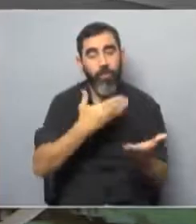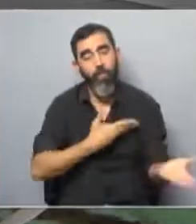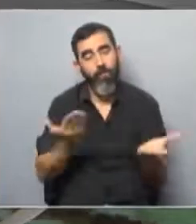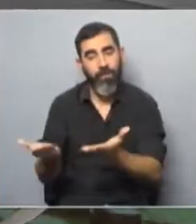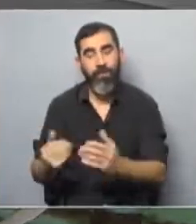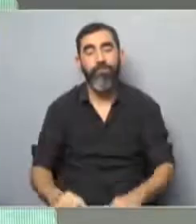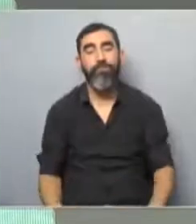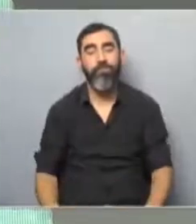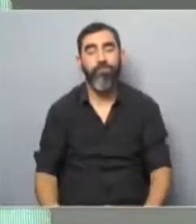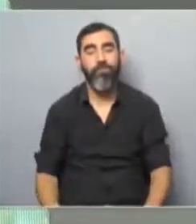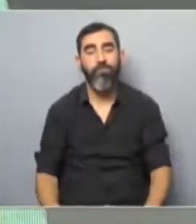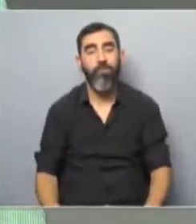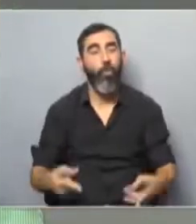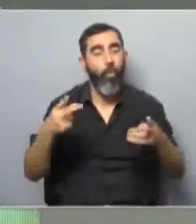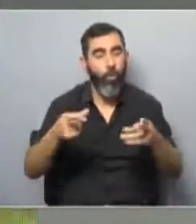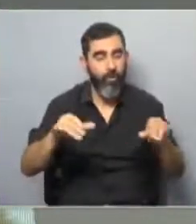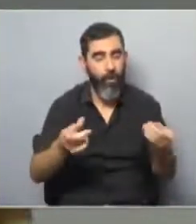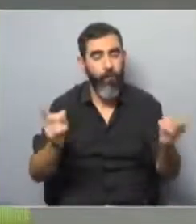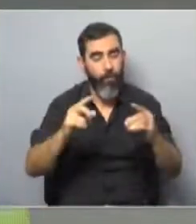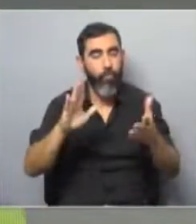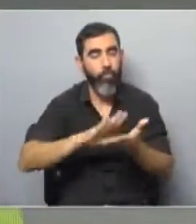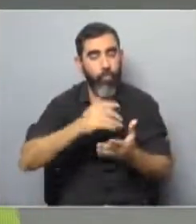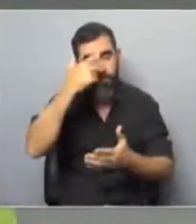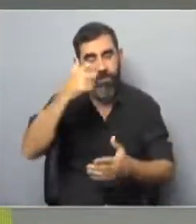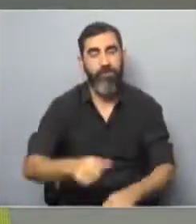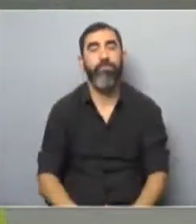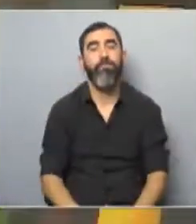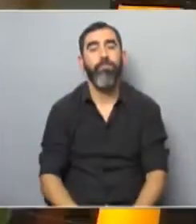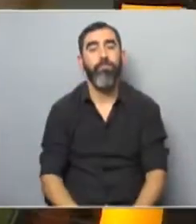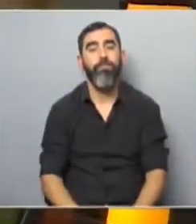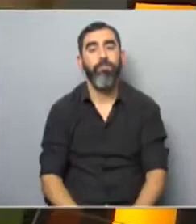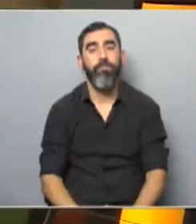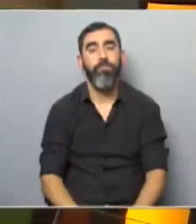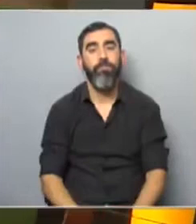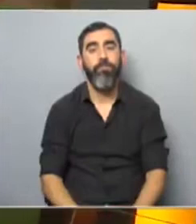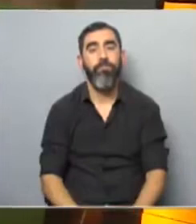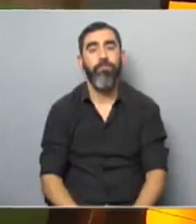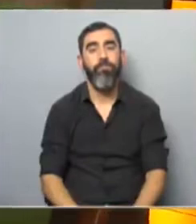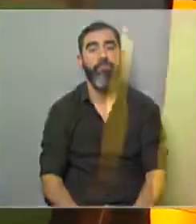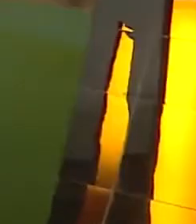Hasta pronto. Un gusto. Una pausa y ya continuamos con Sobre Ciencia.